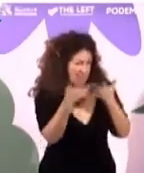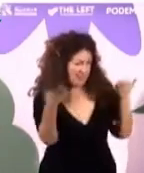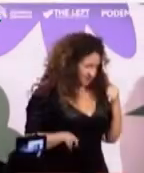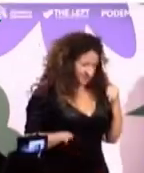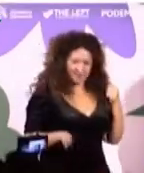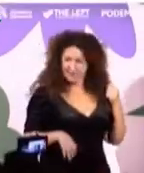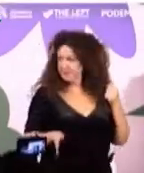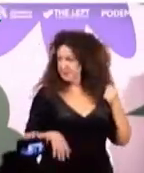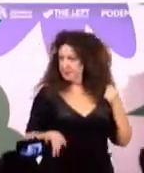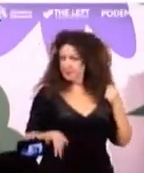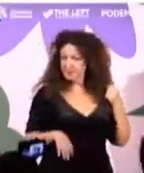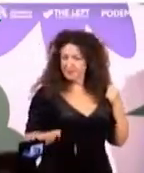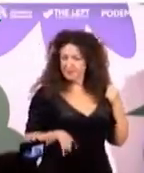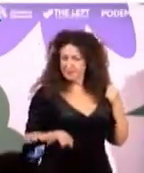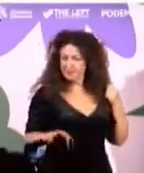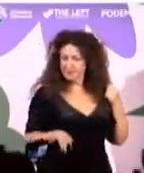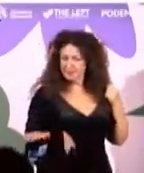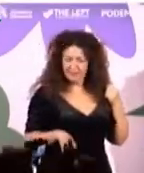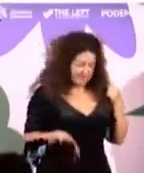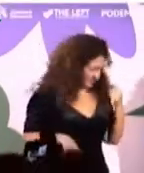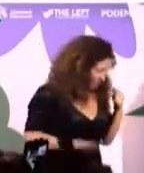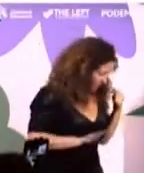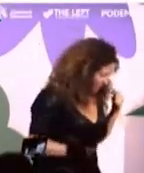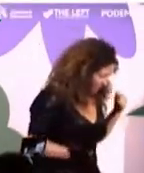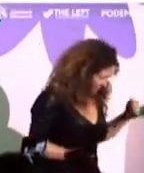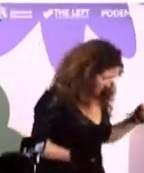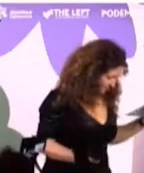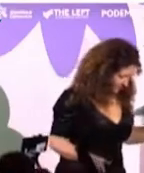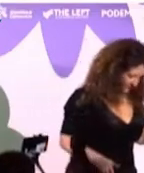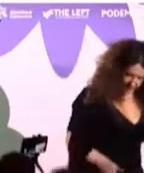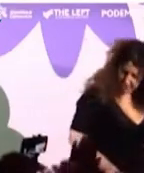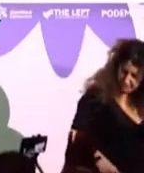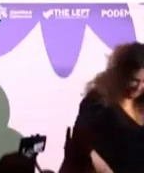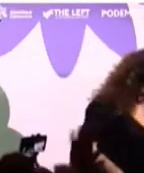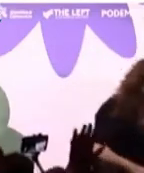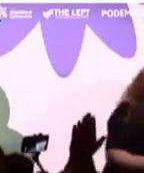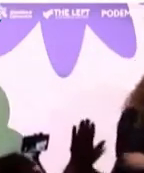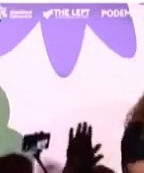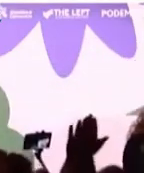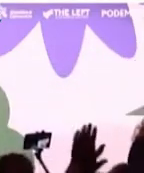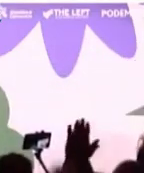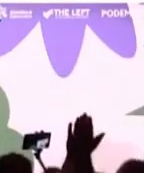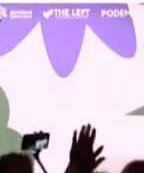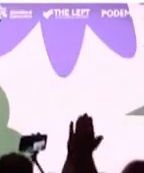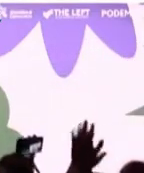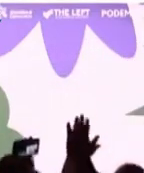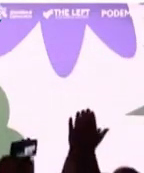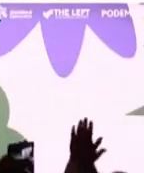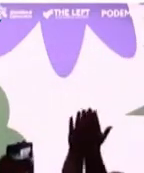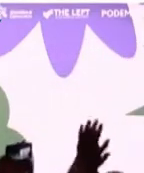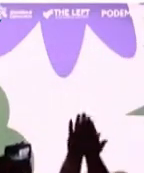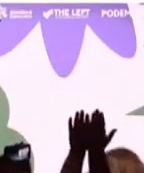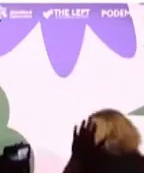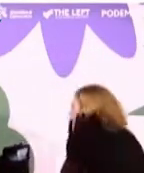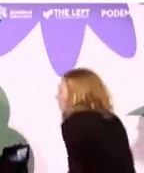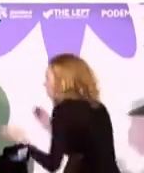parece que es una cosa que nos debería herir a la vista como no sé como si llegamos a alguien haciendo un sonido fascista un saludo un saludo